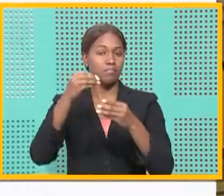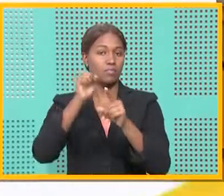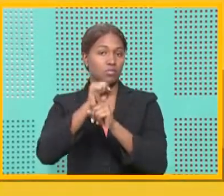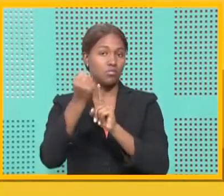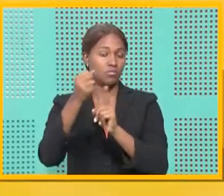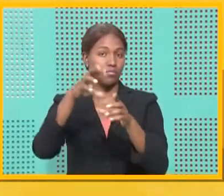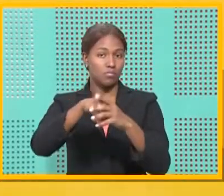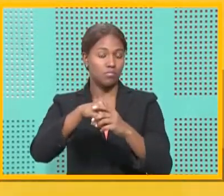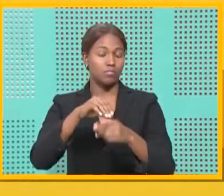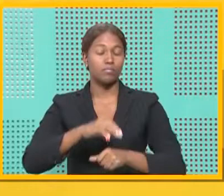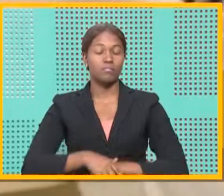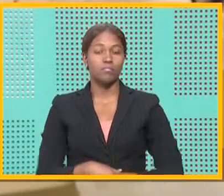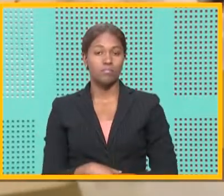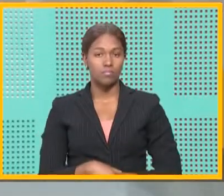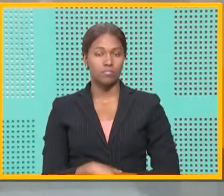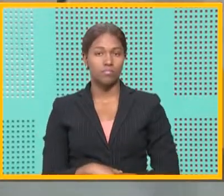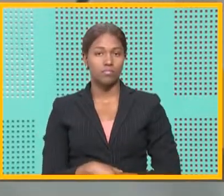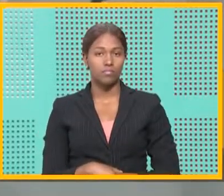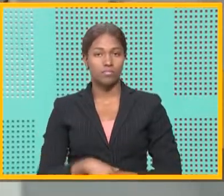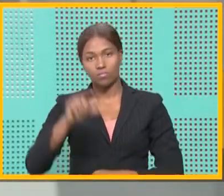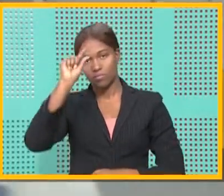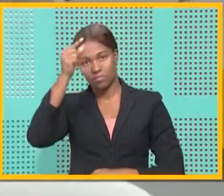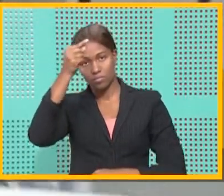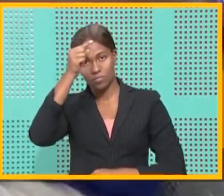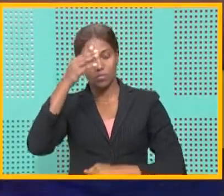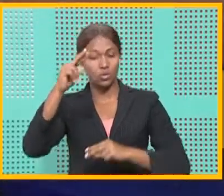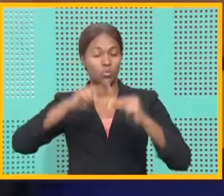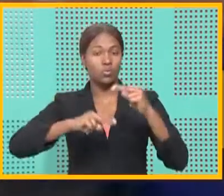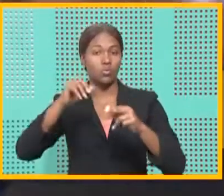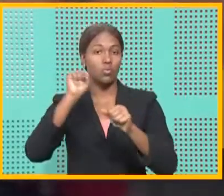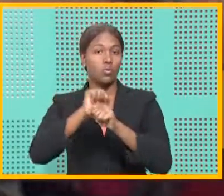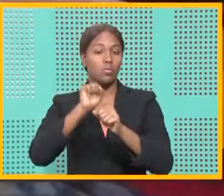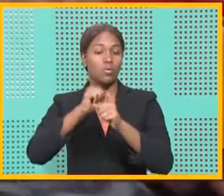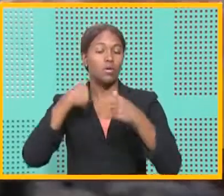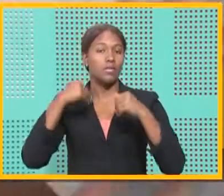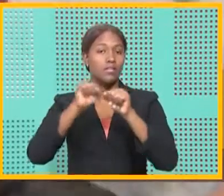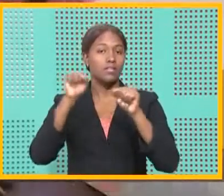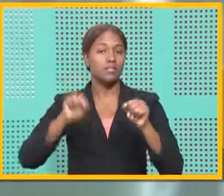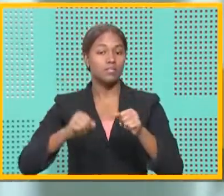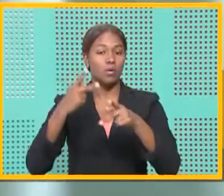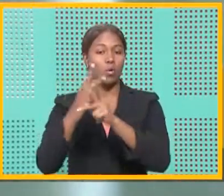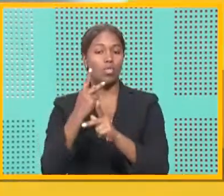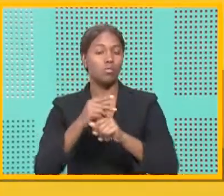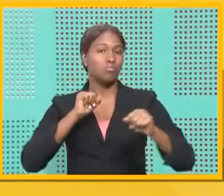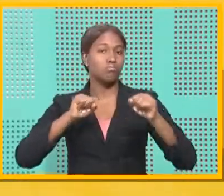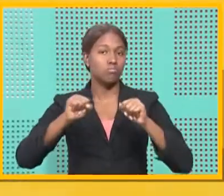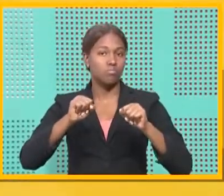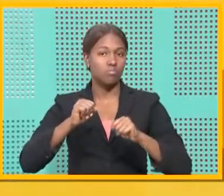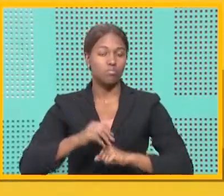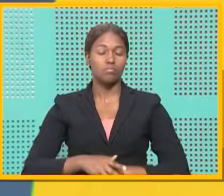sociales. El gobierno construye obras con sistema de aislamiento sísmico.